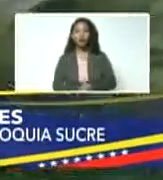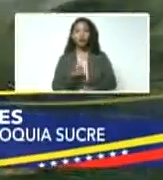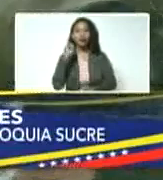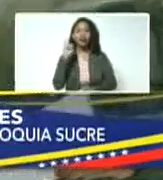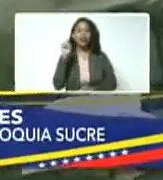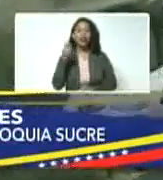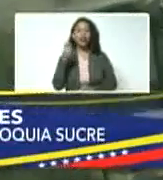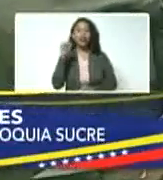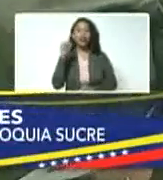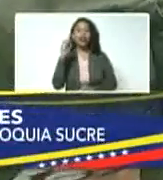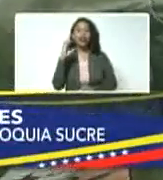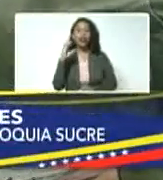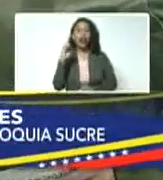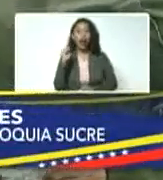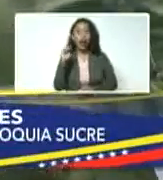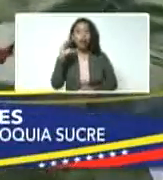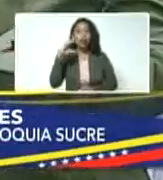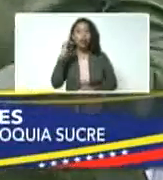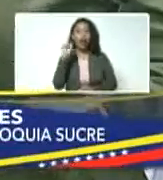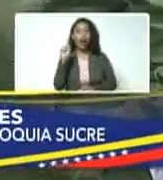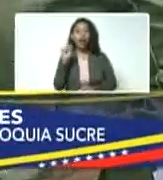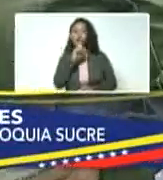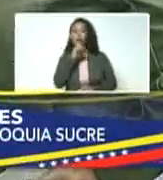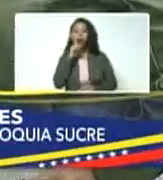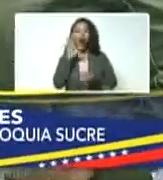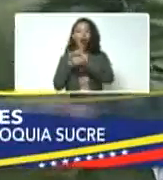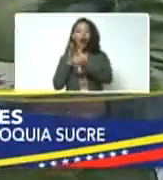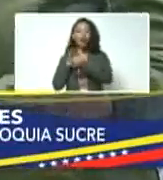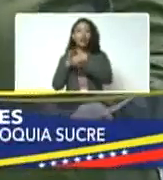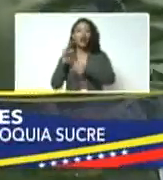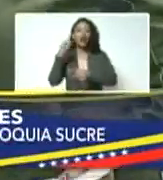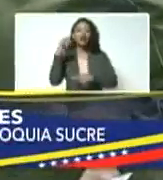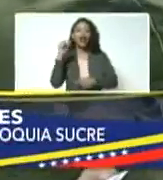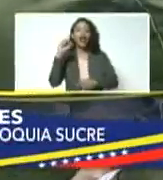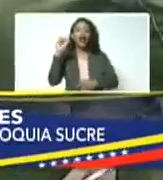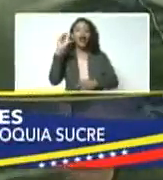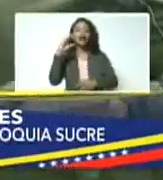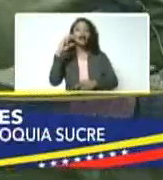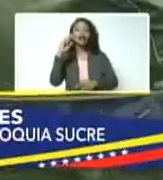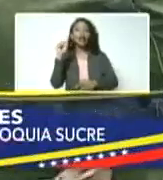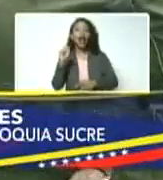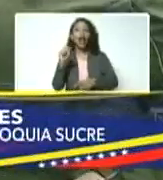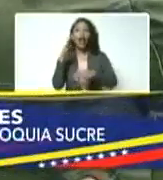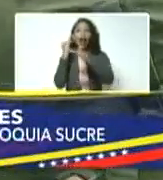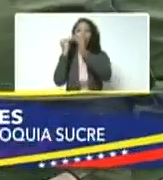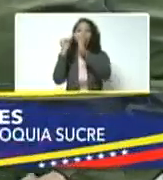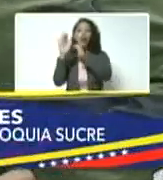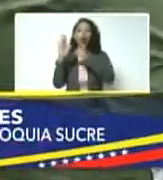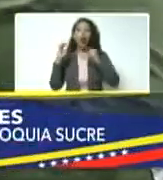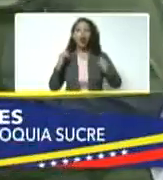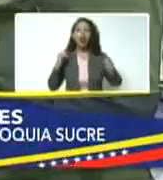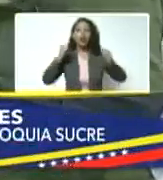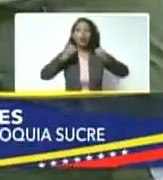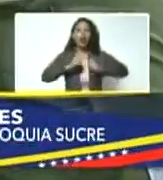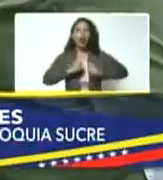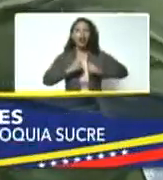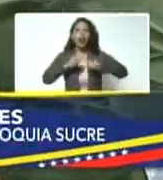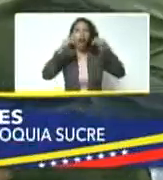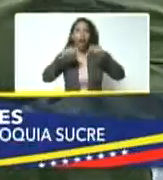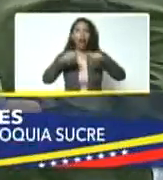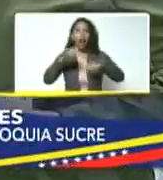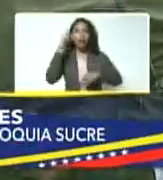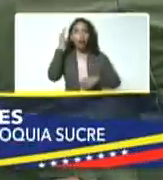Ignacia, y la llaman Nacha. Me dijo que le hizo una chaqueta y que se la envió. No sé si ya le llegó. Pero aquí está